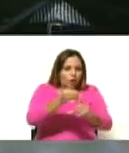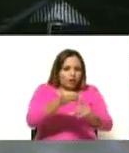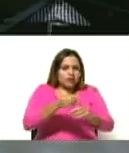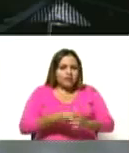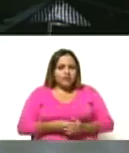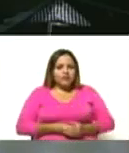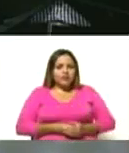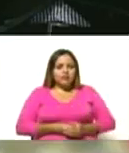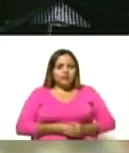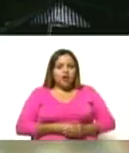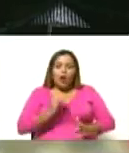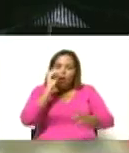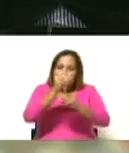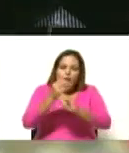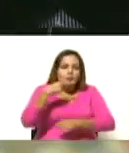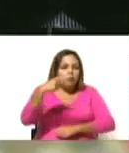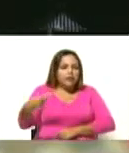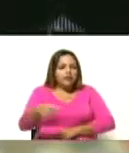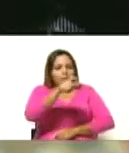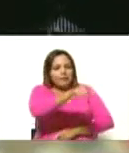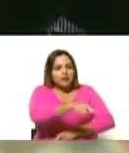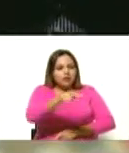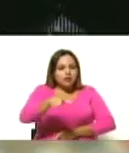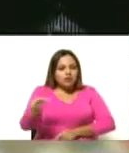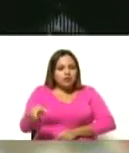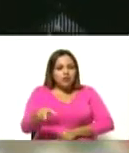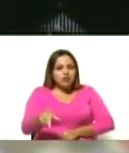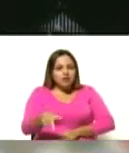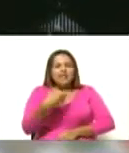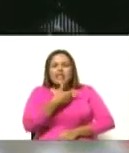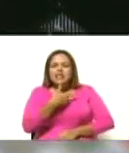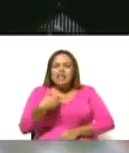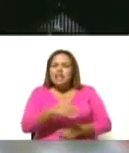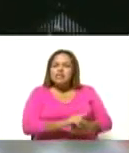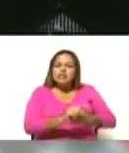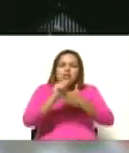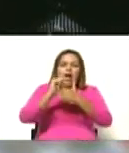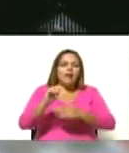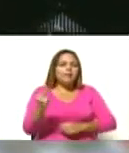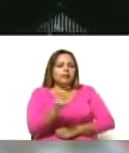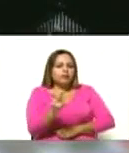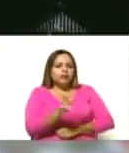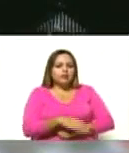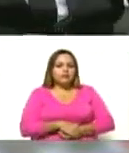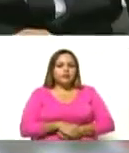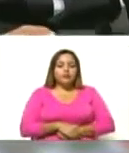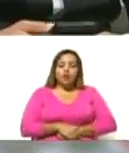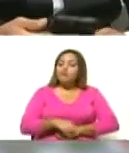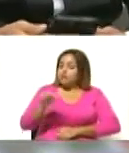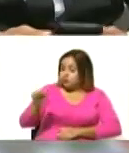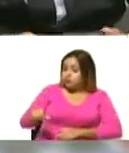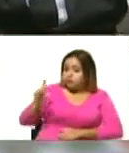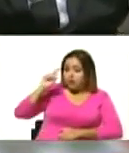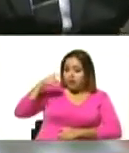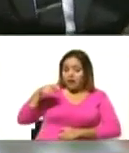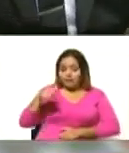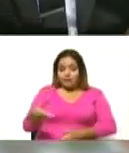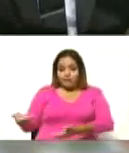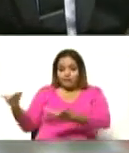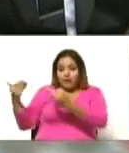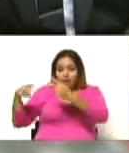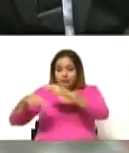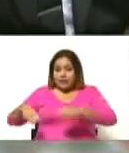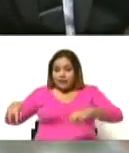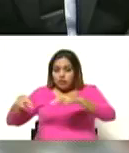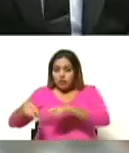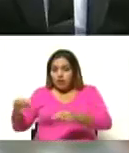a los objetivos políticos de la persona que en ese momento pretenda liderizar el país. Bueno, les recordamos que el estudio Monitor País de